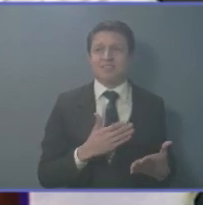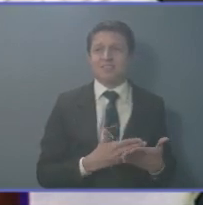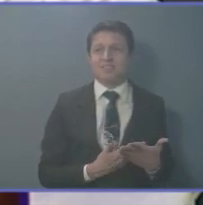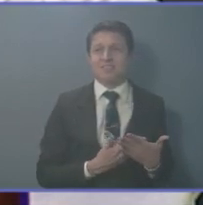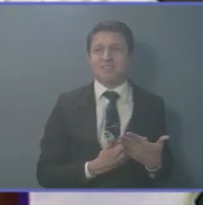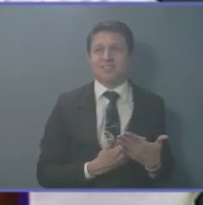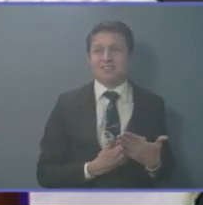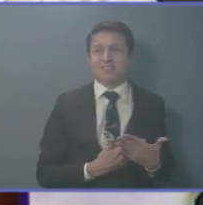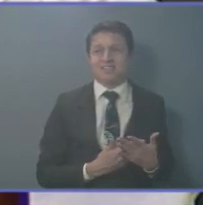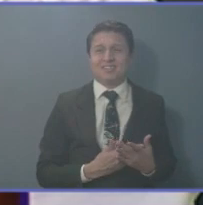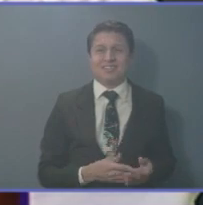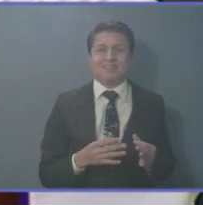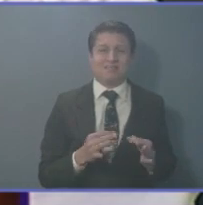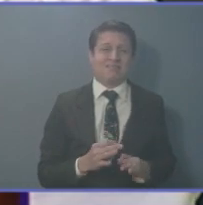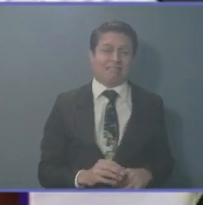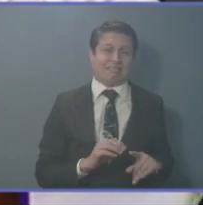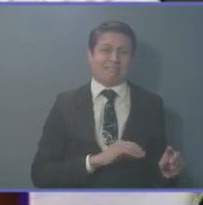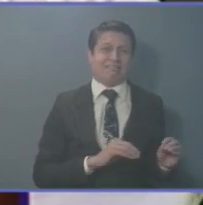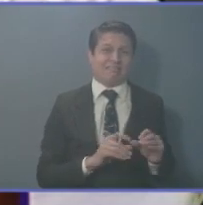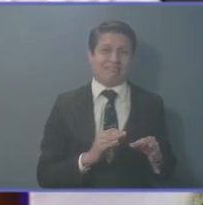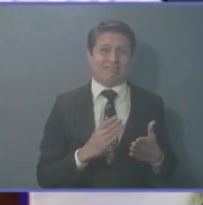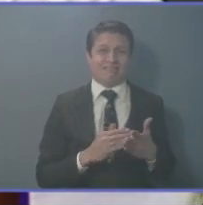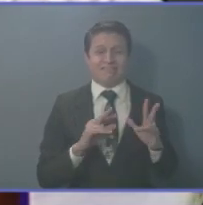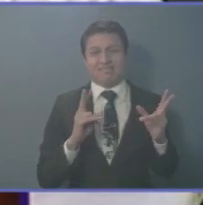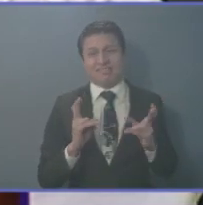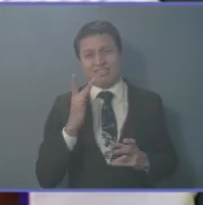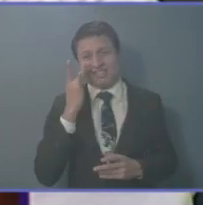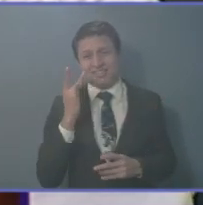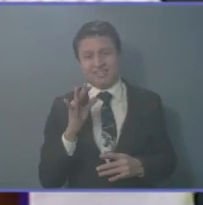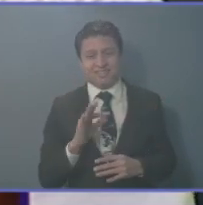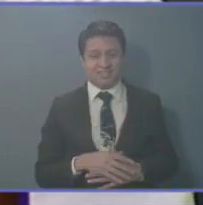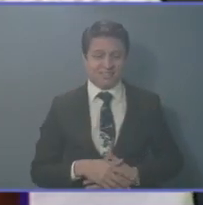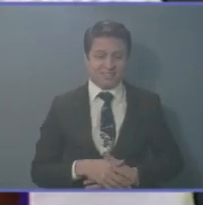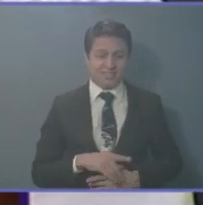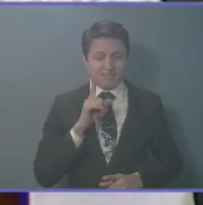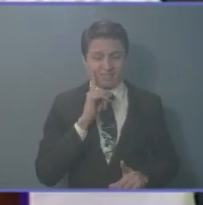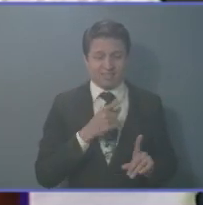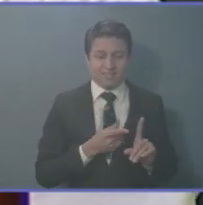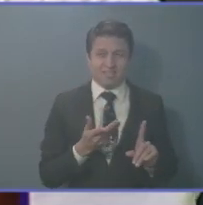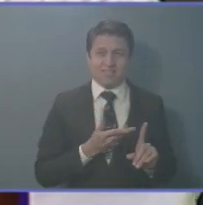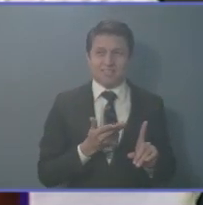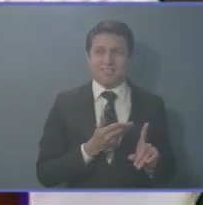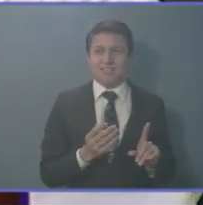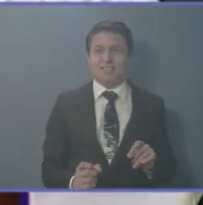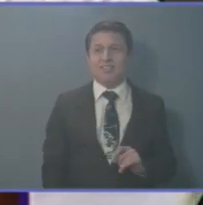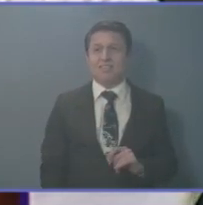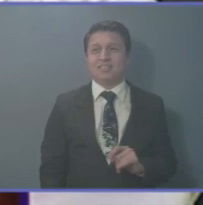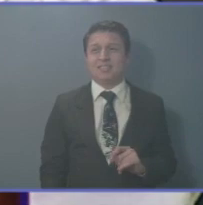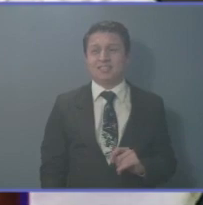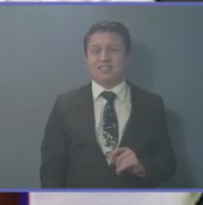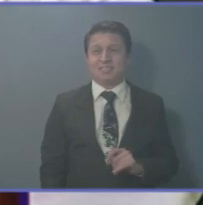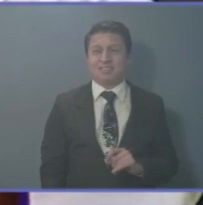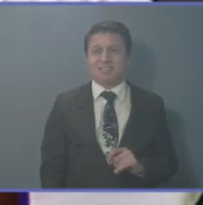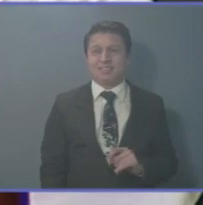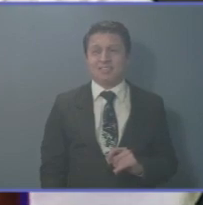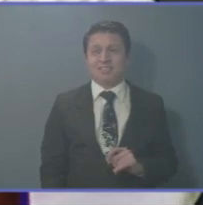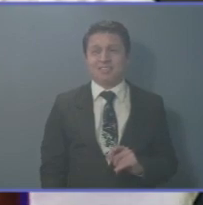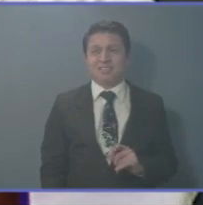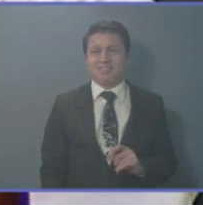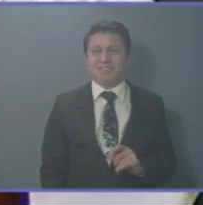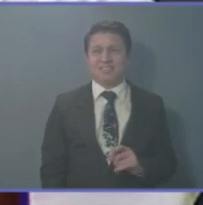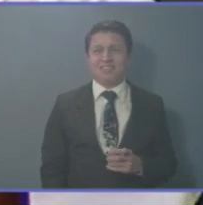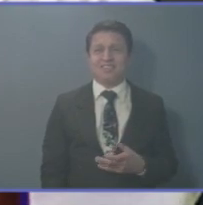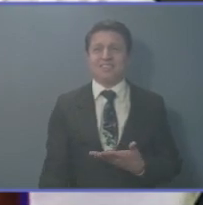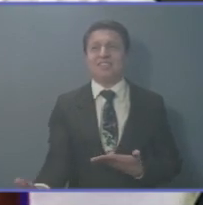al centro de contención respectivo para que cumpla con en dicho lugar la cuarentena obligatoria o el aislamiento por el